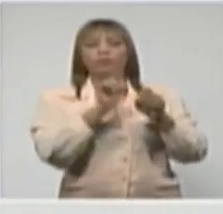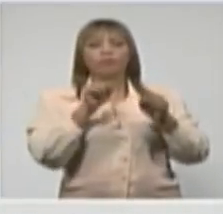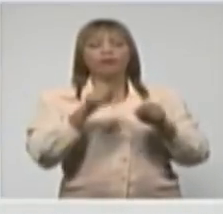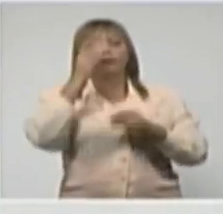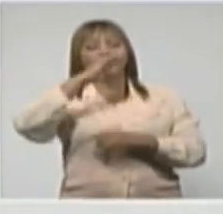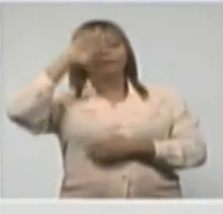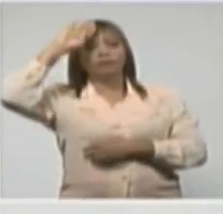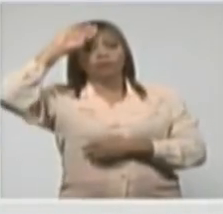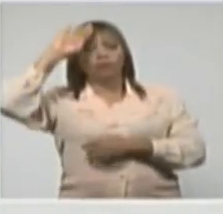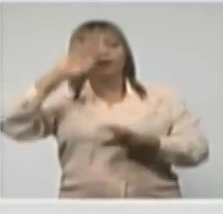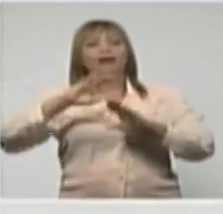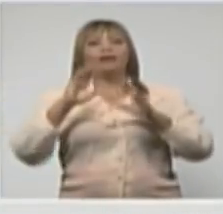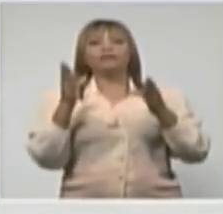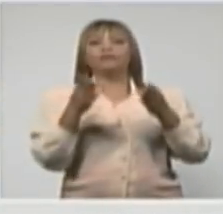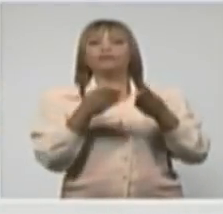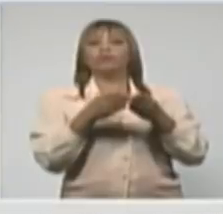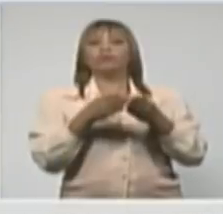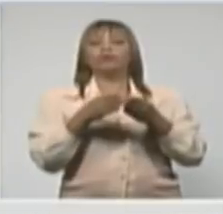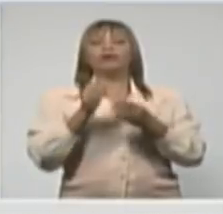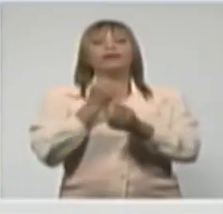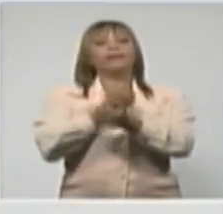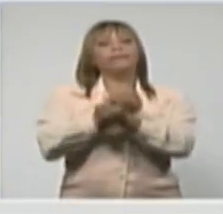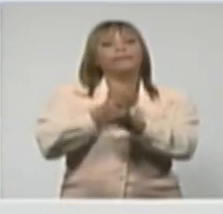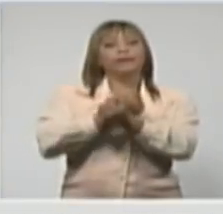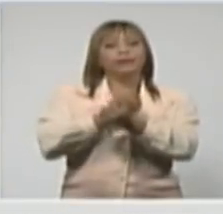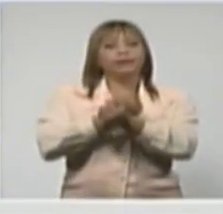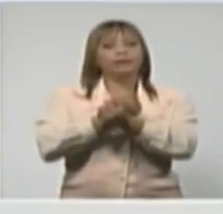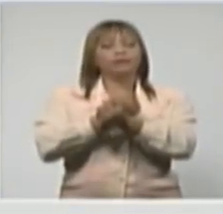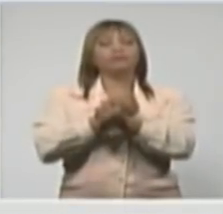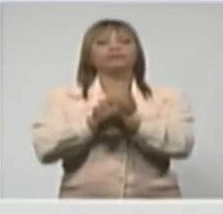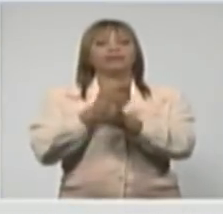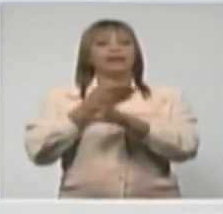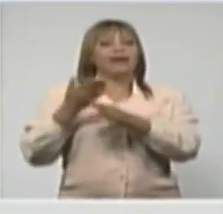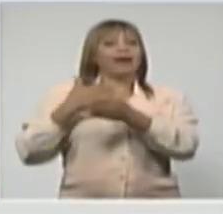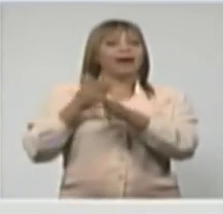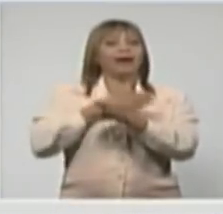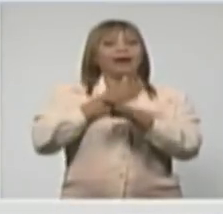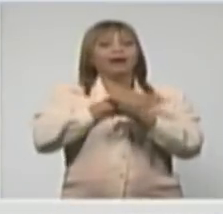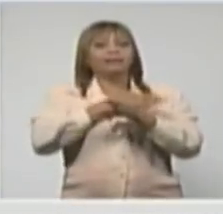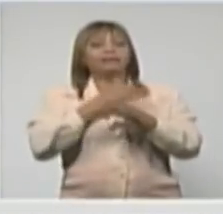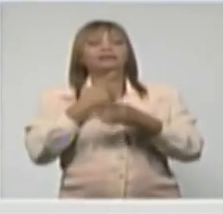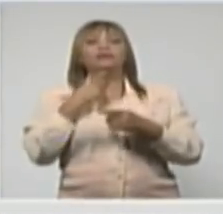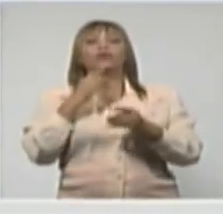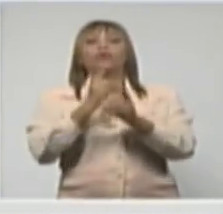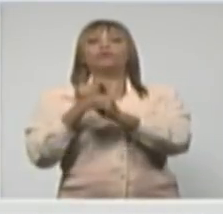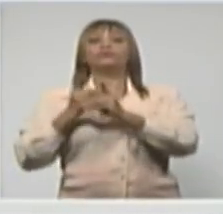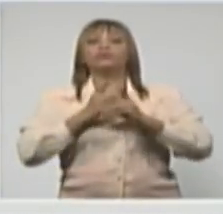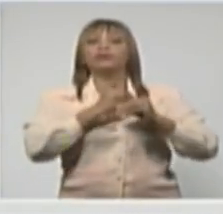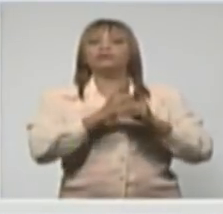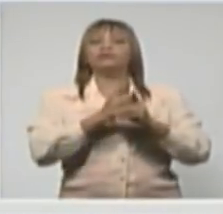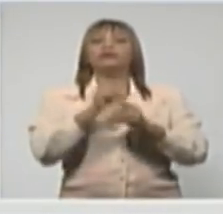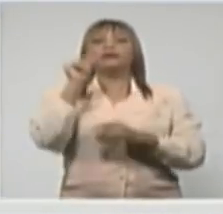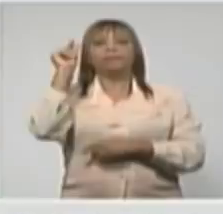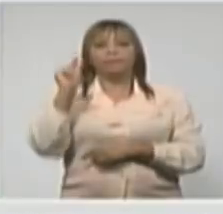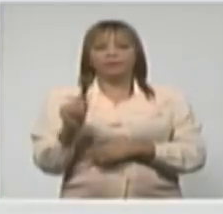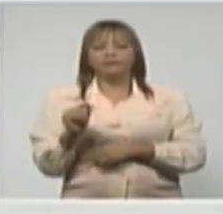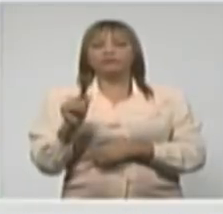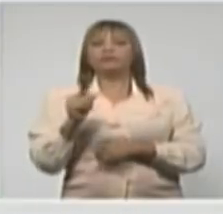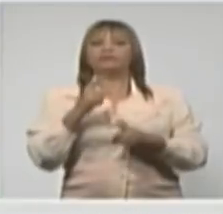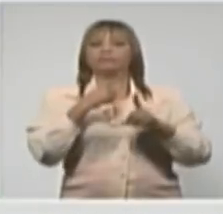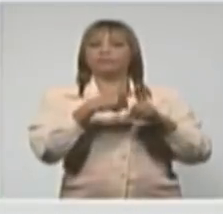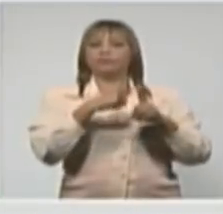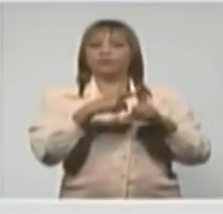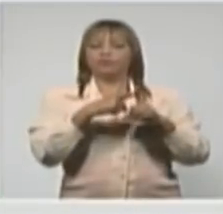tienen como grupo de riesgo, tienen como antecedente ser contactos de un caso confirmado